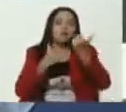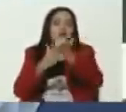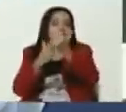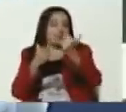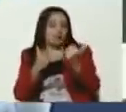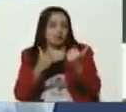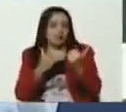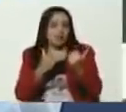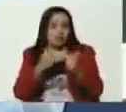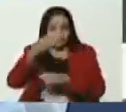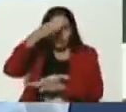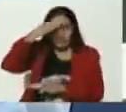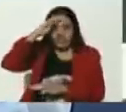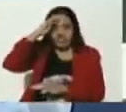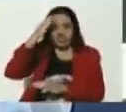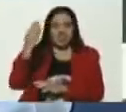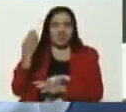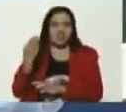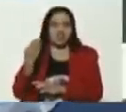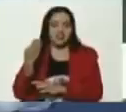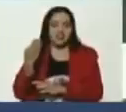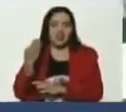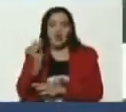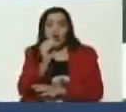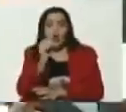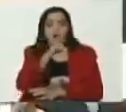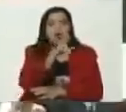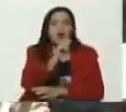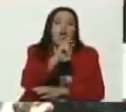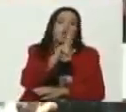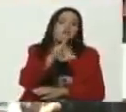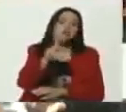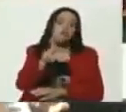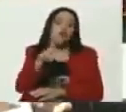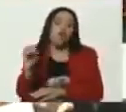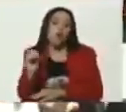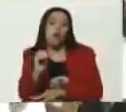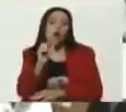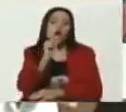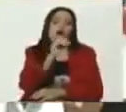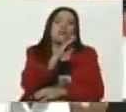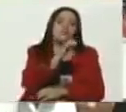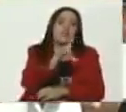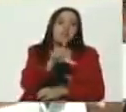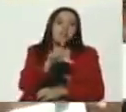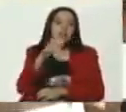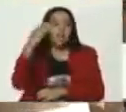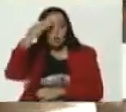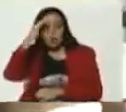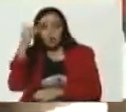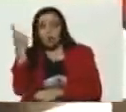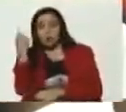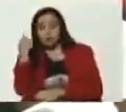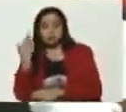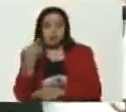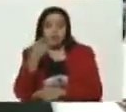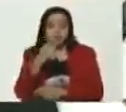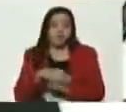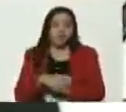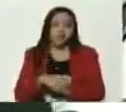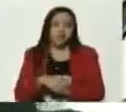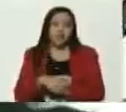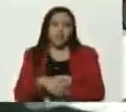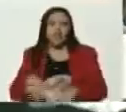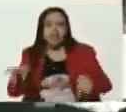apostaba por Fidel, por Raúl, por Abel en Cuba. Nadie apostaba nada por Hugo Chávez